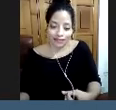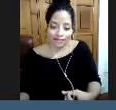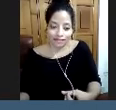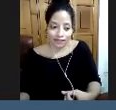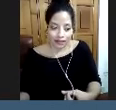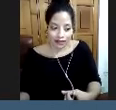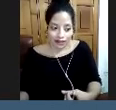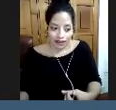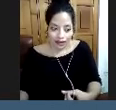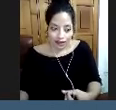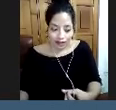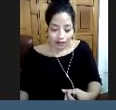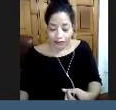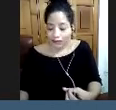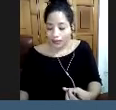digna.